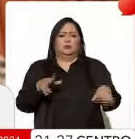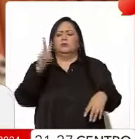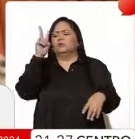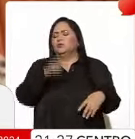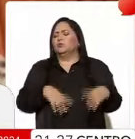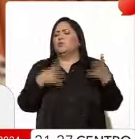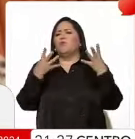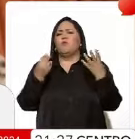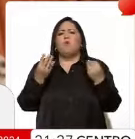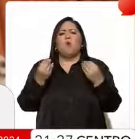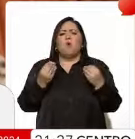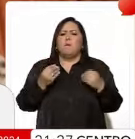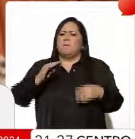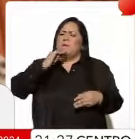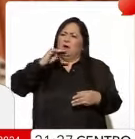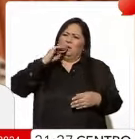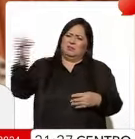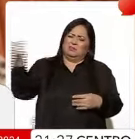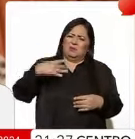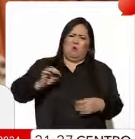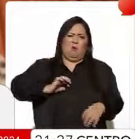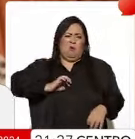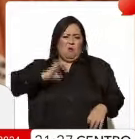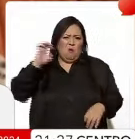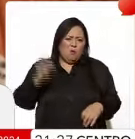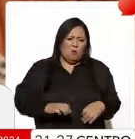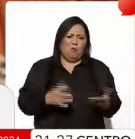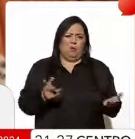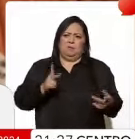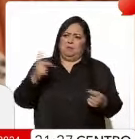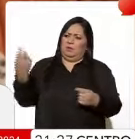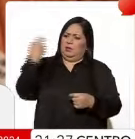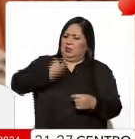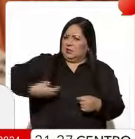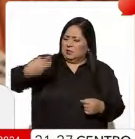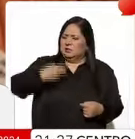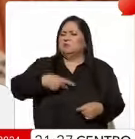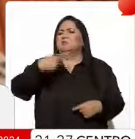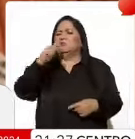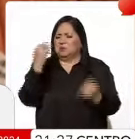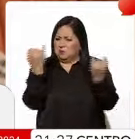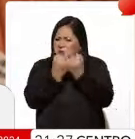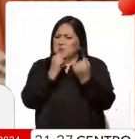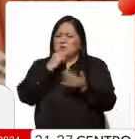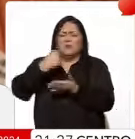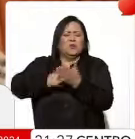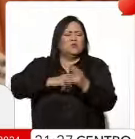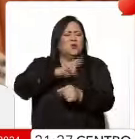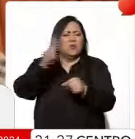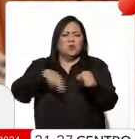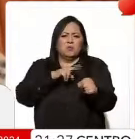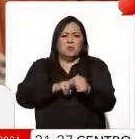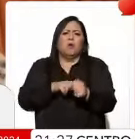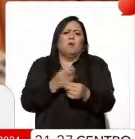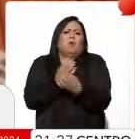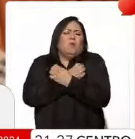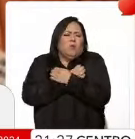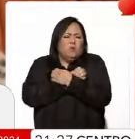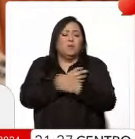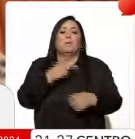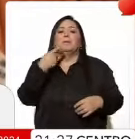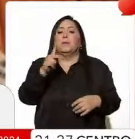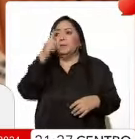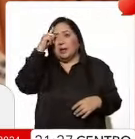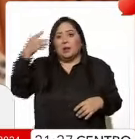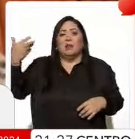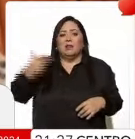recibido todo tipo de mensajes de odio contra mi persona y también presiones normales, muy educadas también, pero para